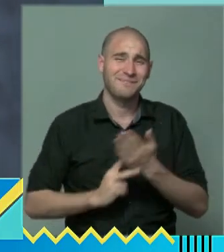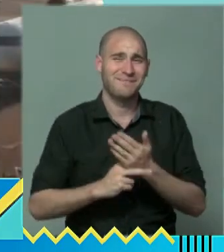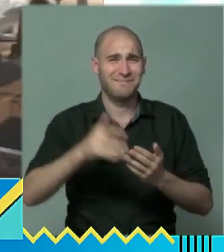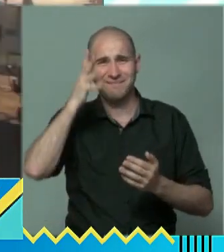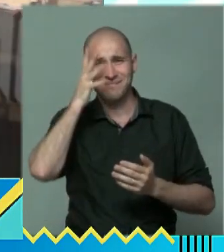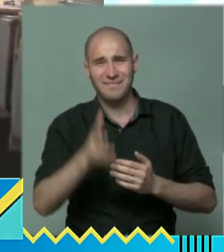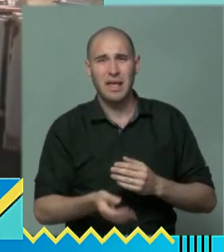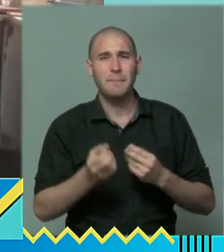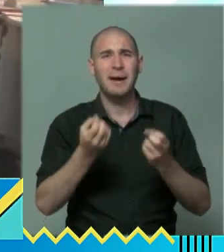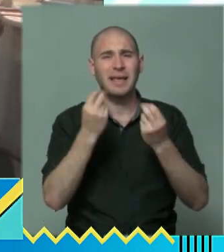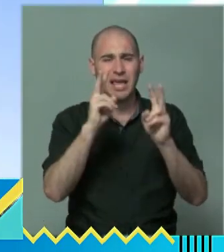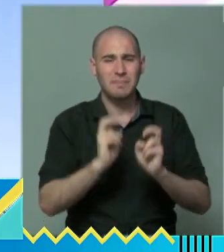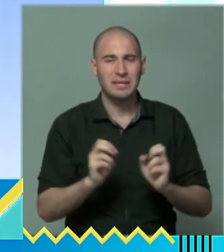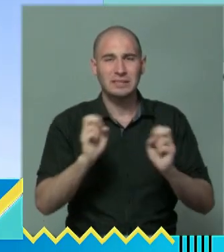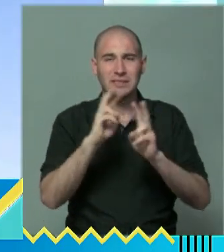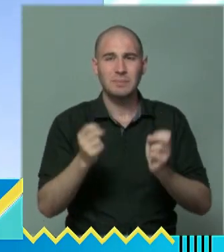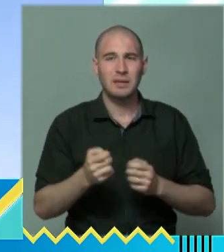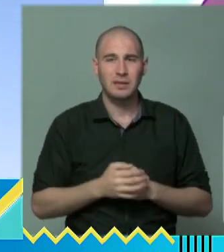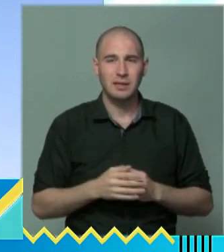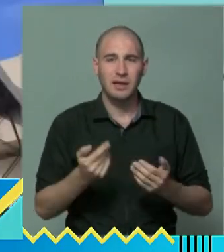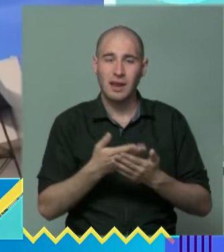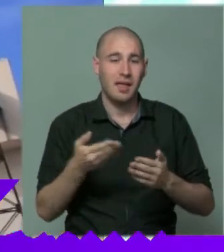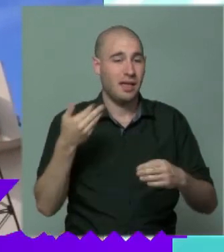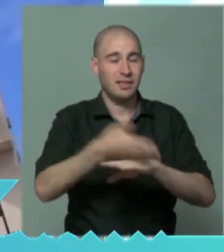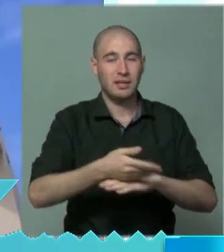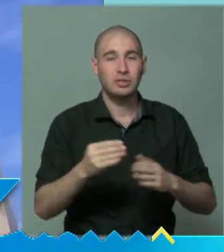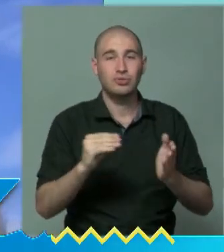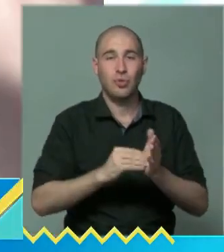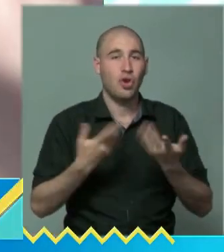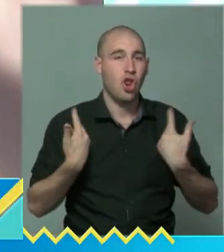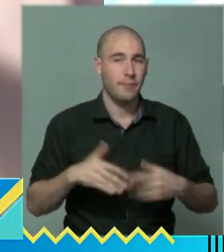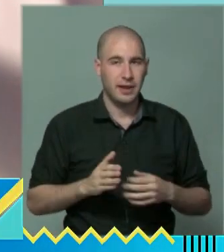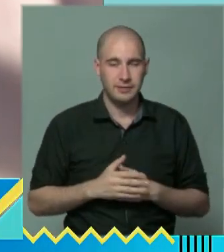los juzgados para investigar los hechos que habitualmente ingresan en un turno normal.